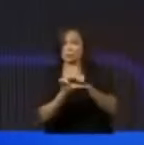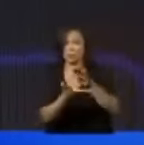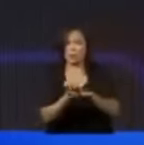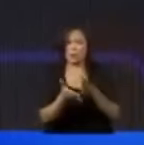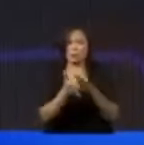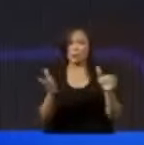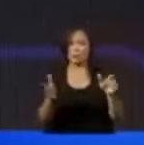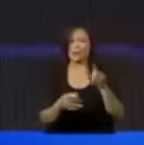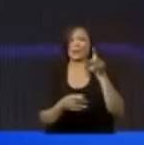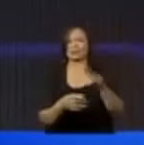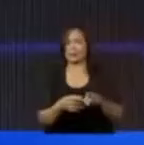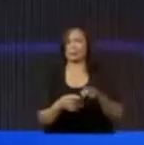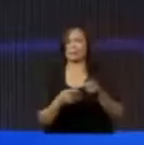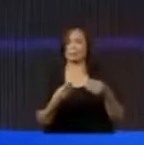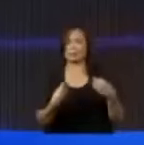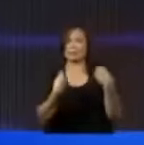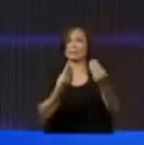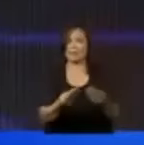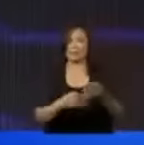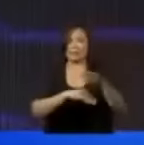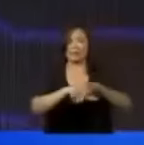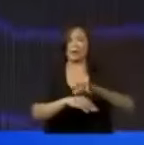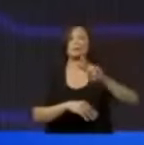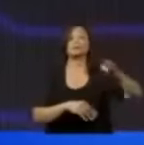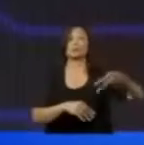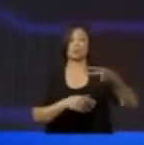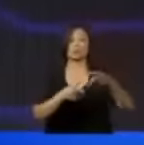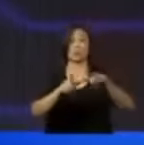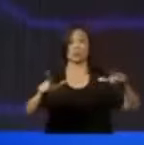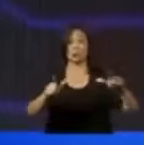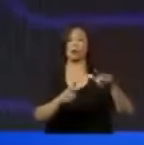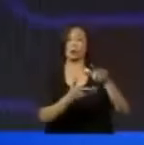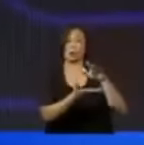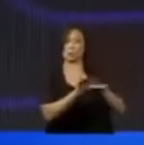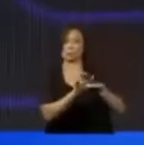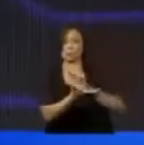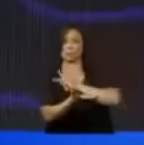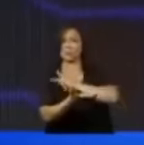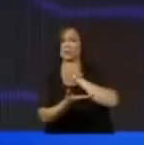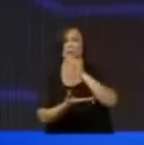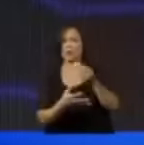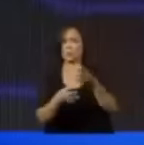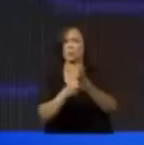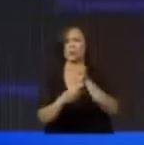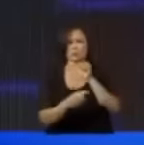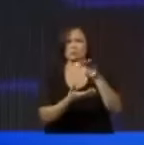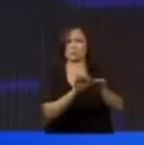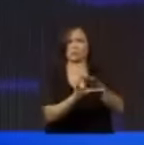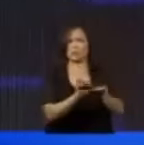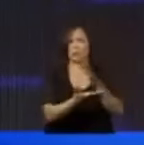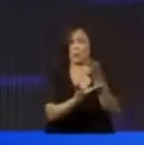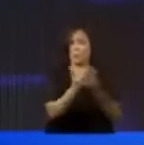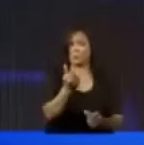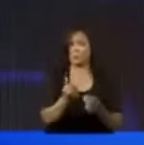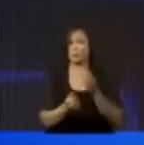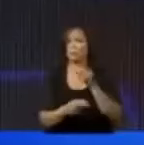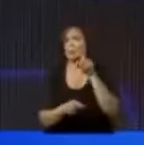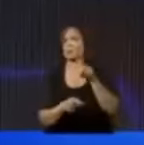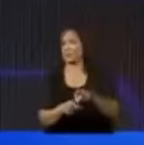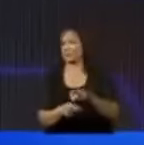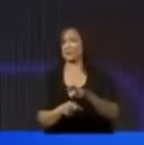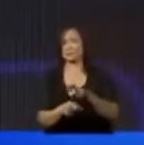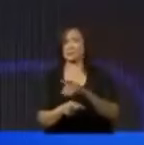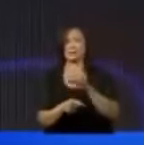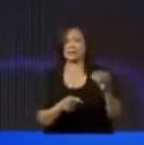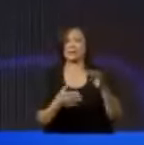pública dominicana tiene que proveer el inglés como segundo idioma como lo hacen las escuelas privadas, no es por inmersión, son escuelas bilingües como realmente debe